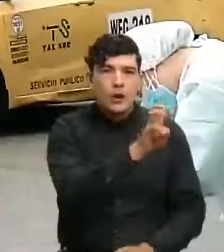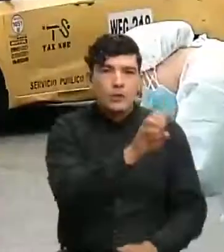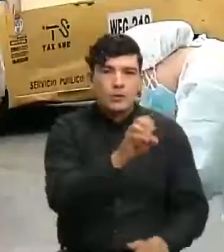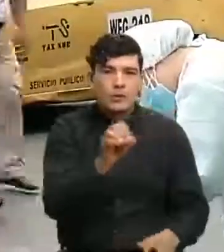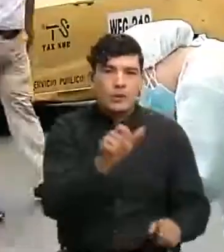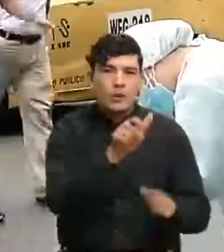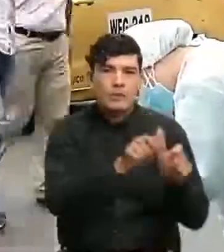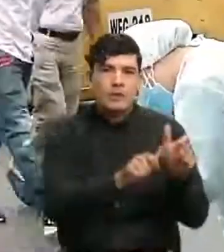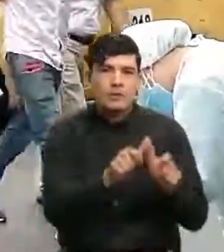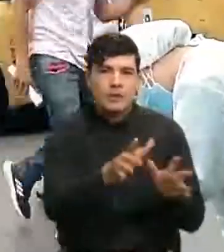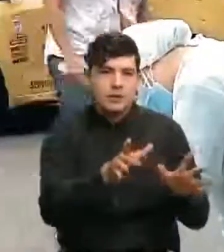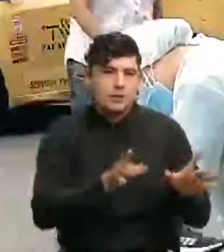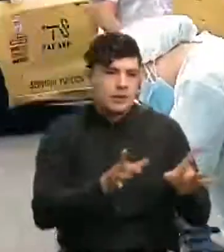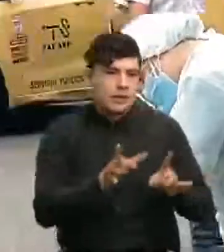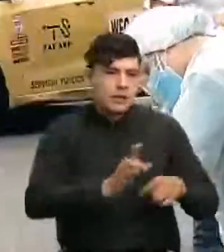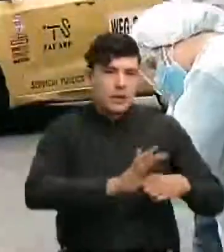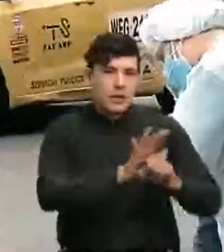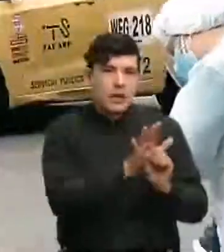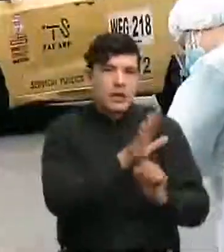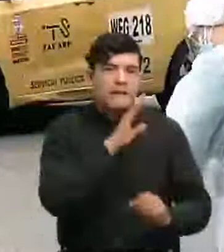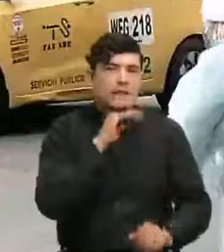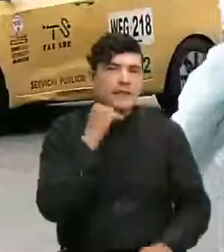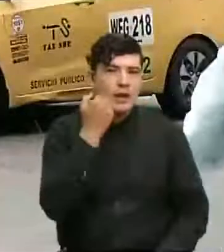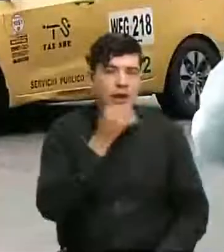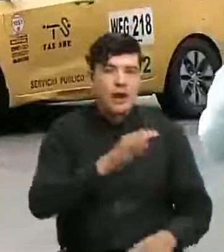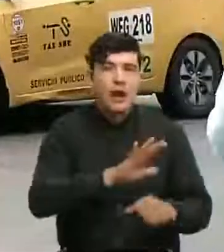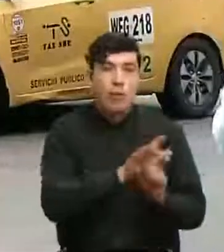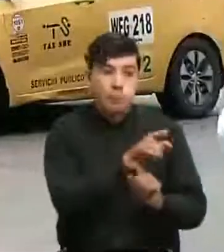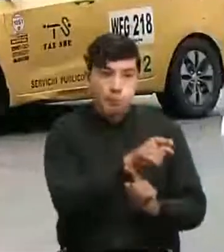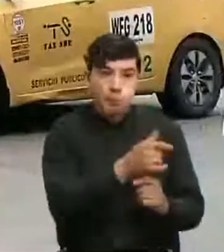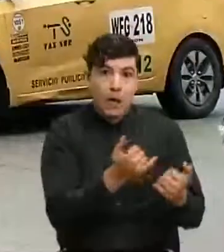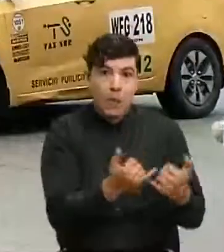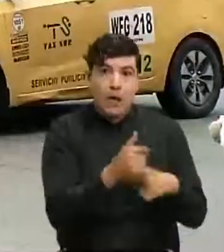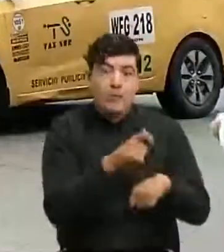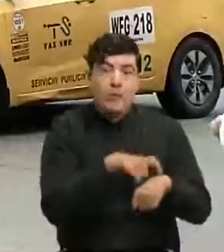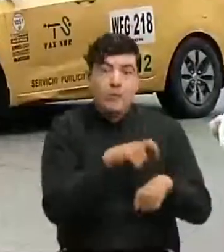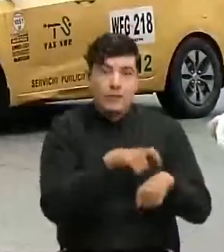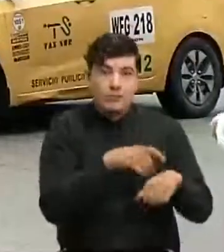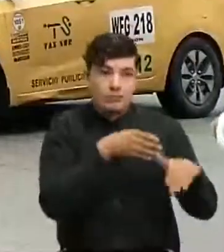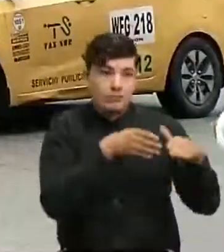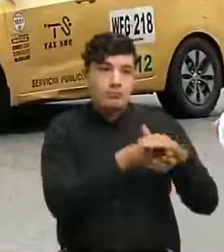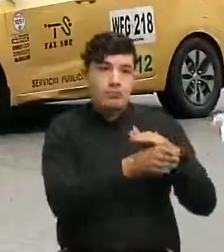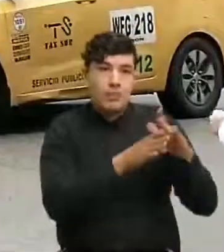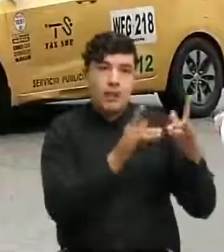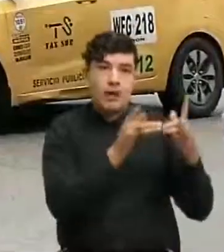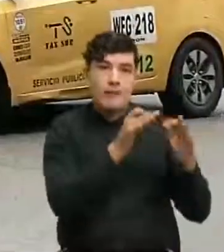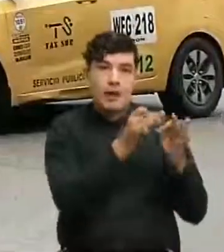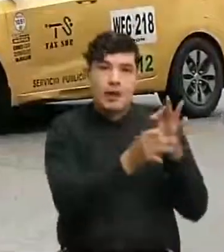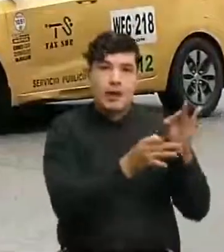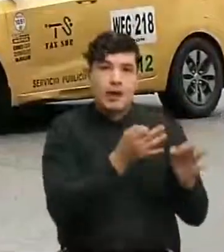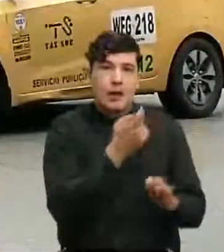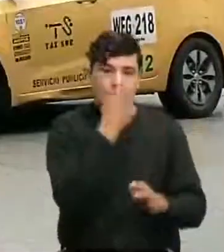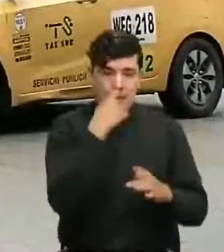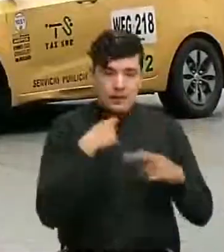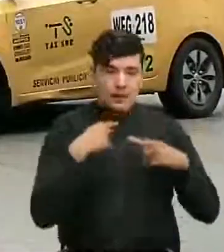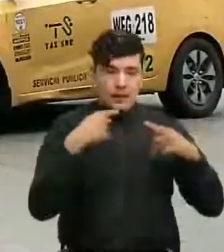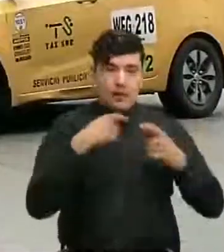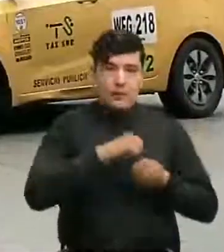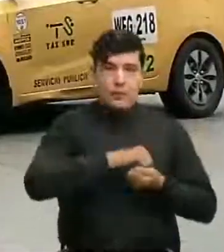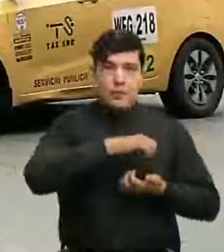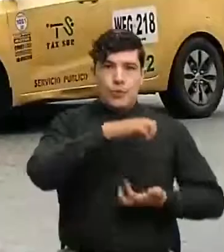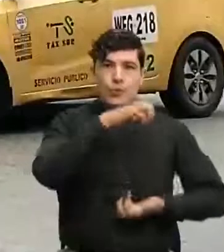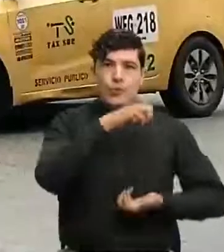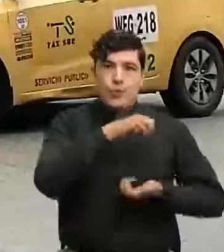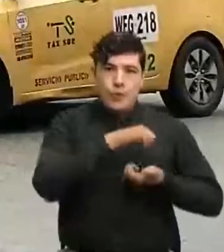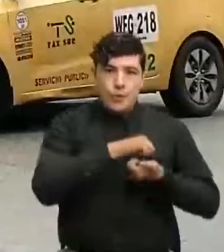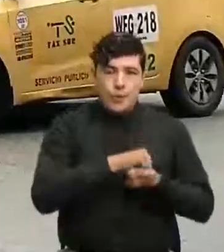pacientes con COVID-19 que en estos momentos están pues en los centros hospitalarios de todo el departamento de Santander. Es